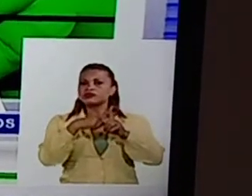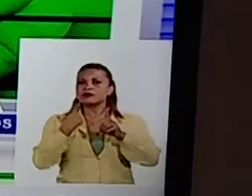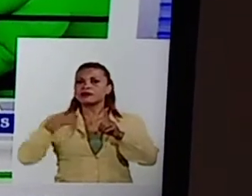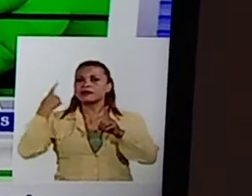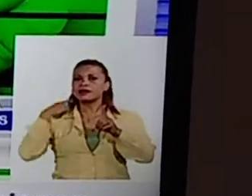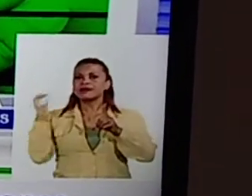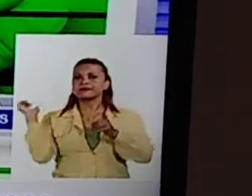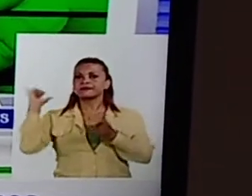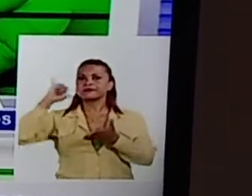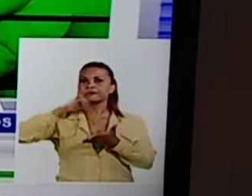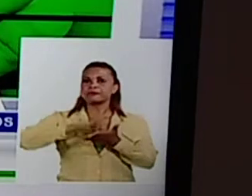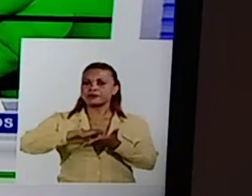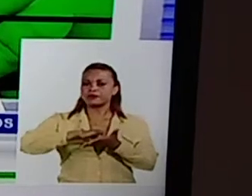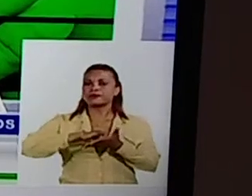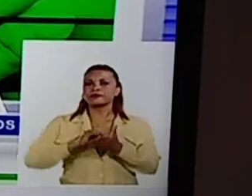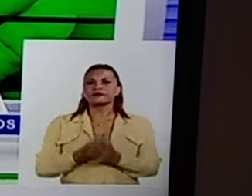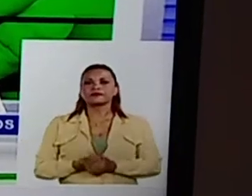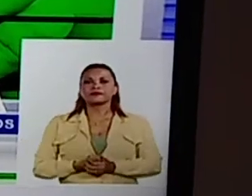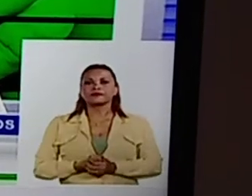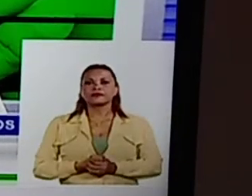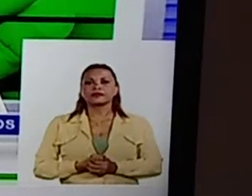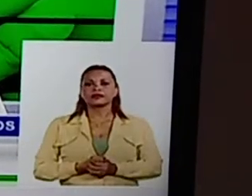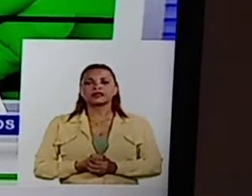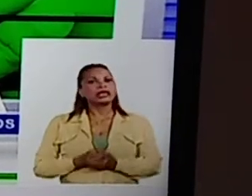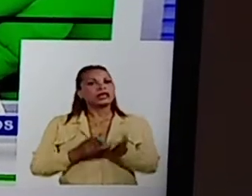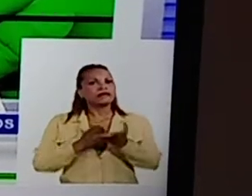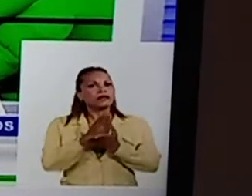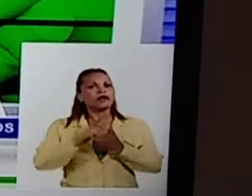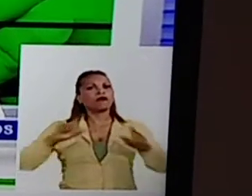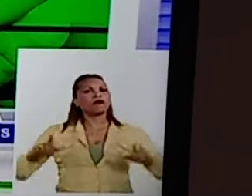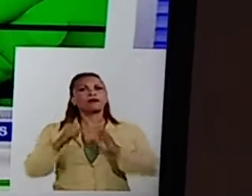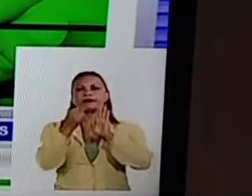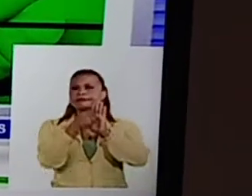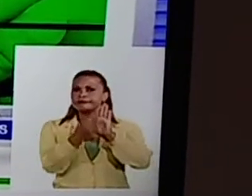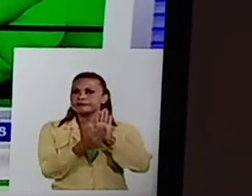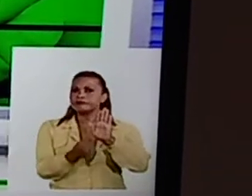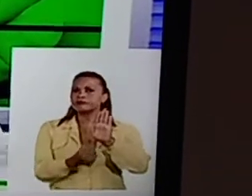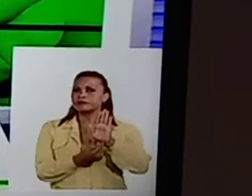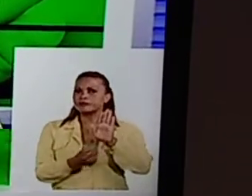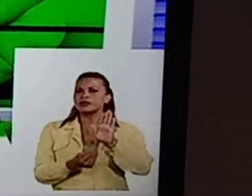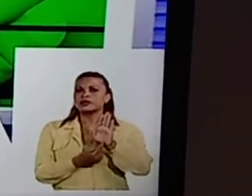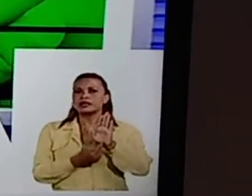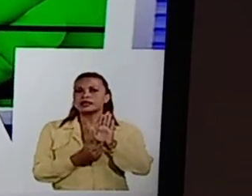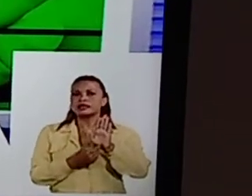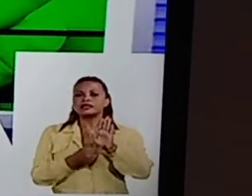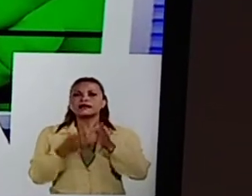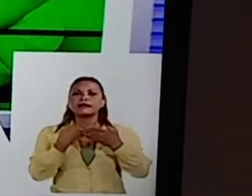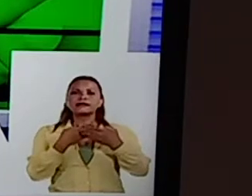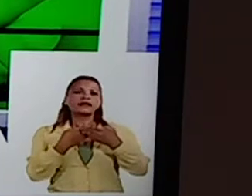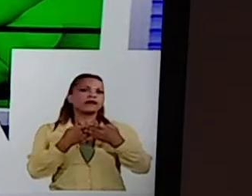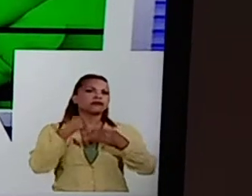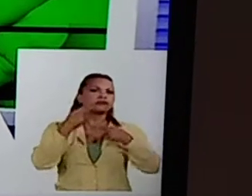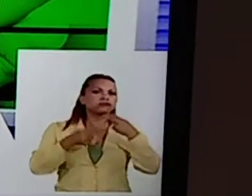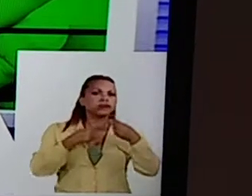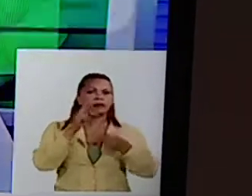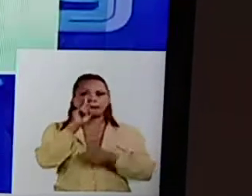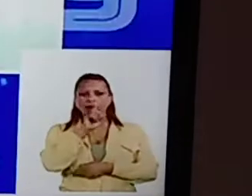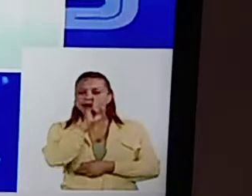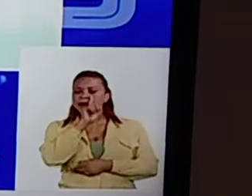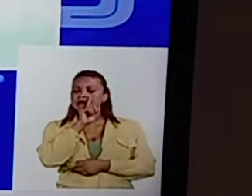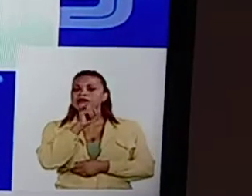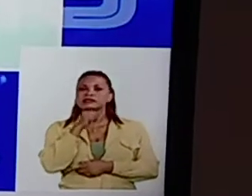recientemente a Cuba y por el protocolo establecido se hizo el diagnóstico de la COVID-19. Como